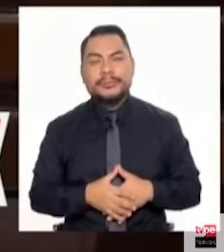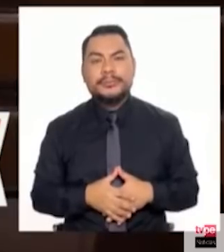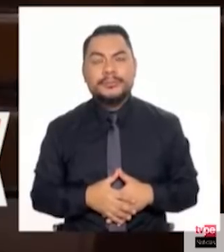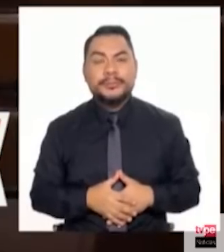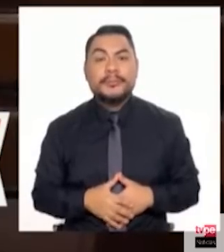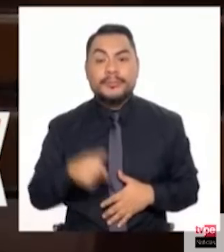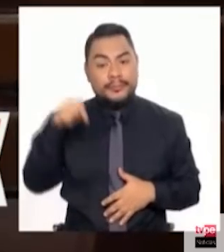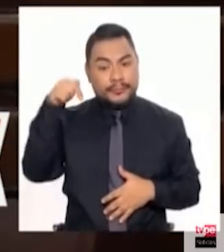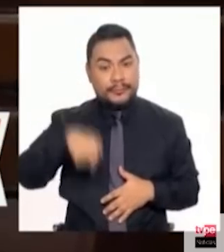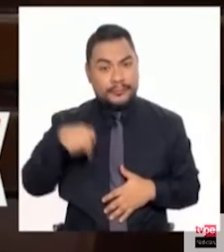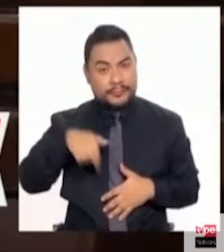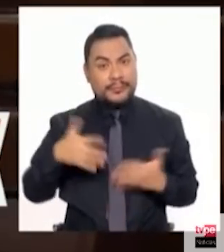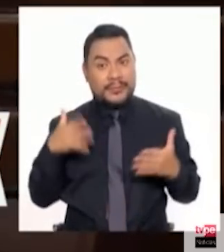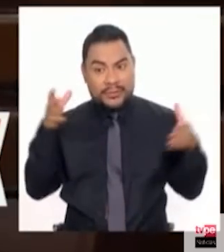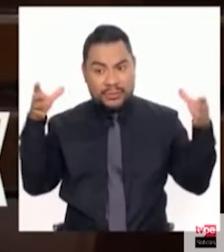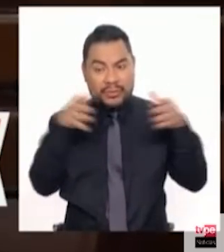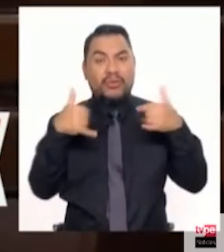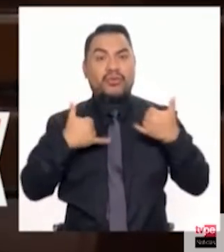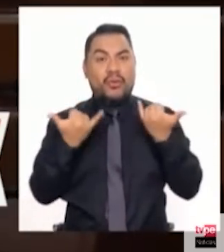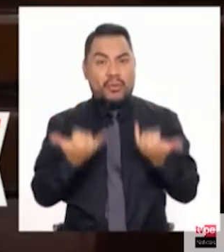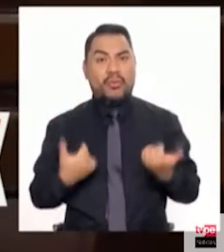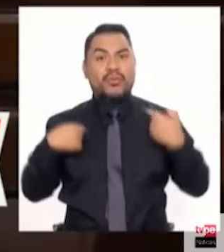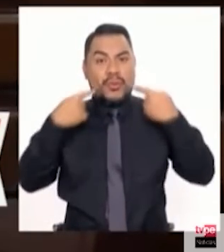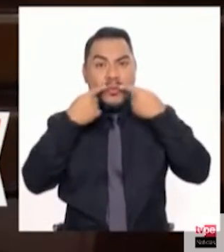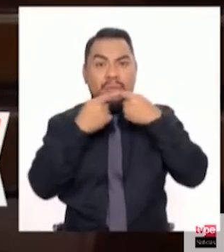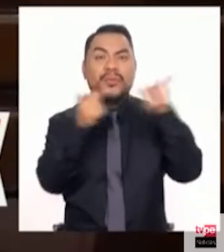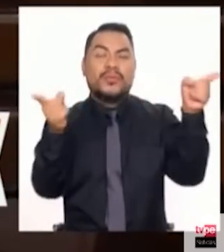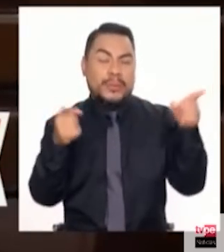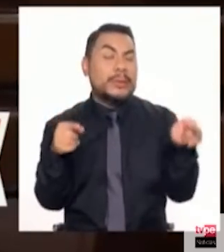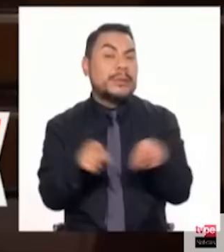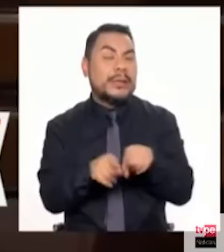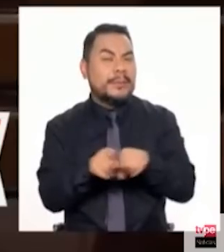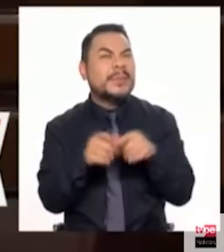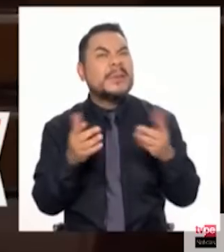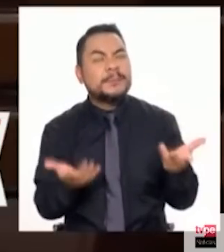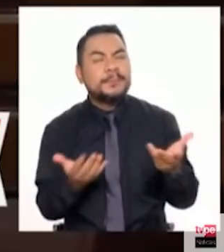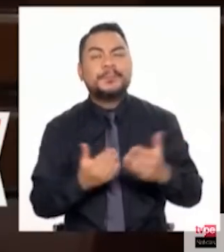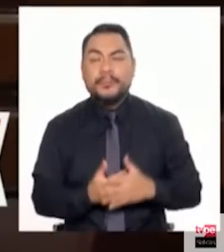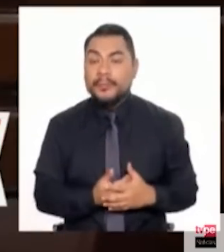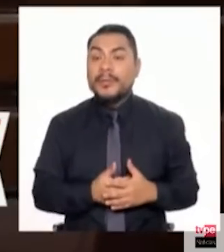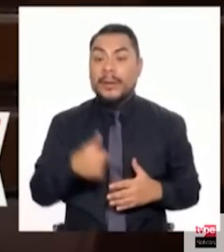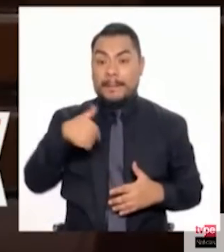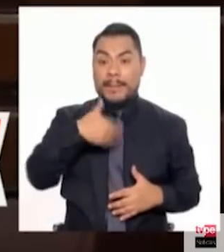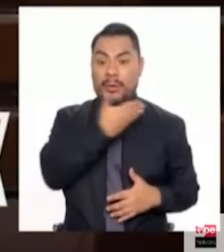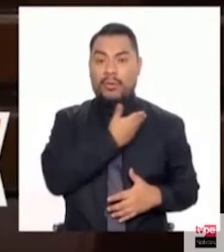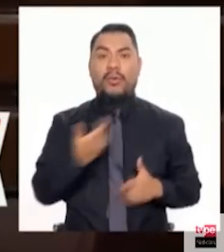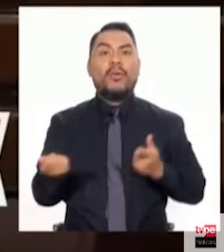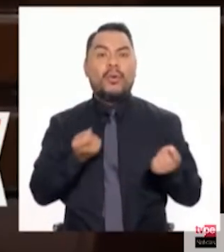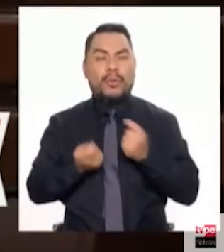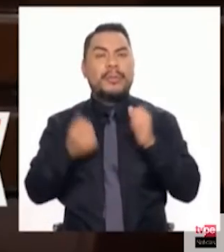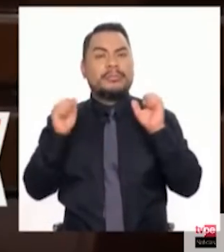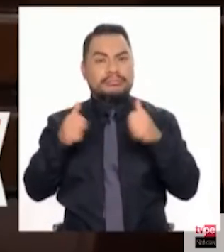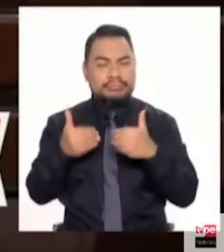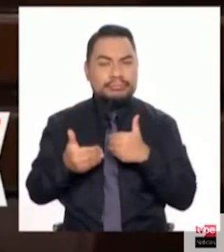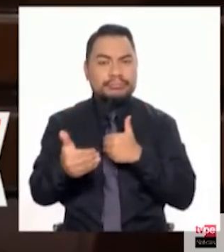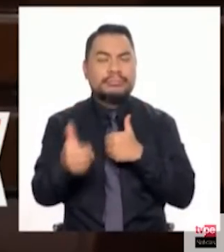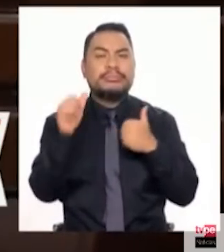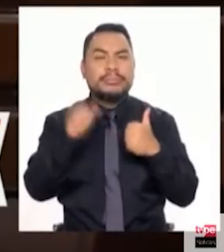desde este hemiciclo anuncio de igual manera que mi gobierno cumplirá